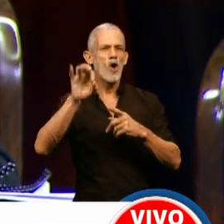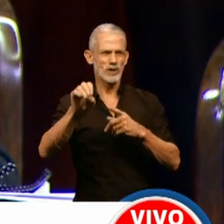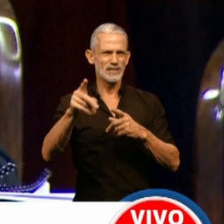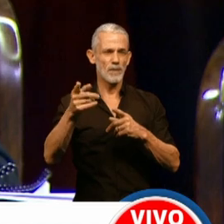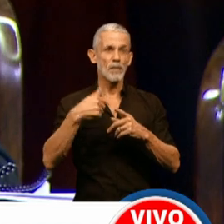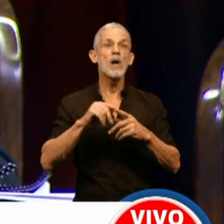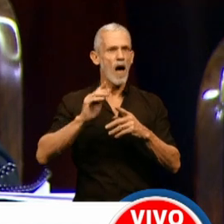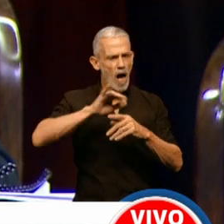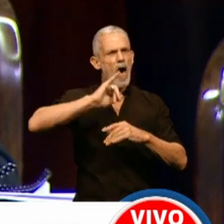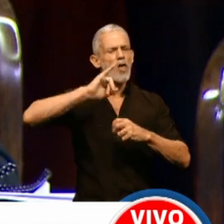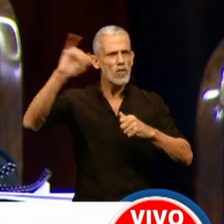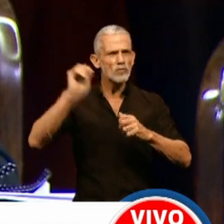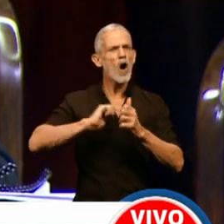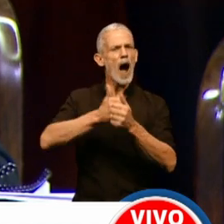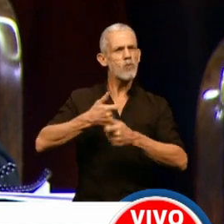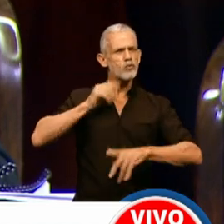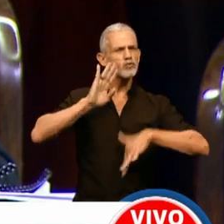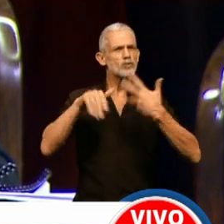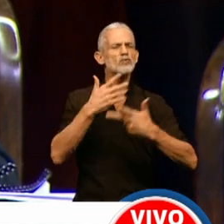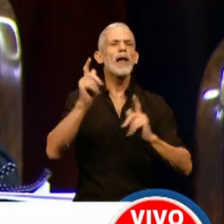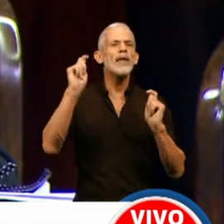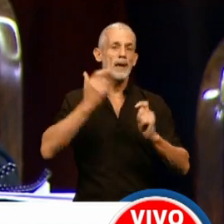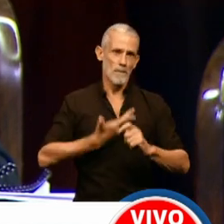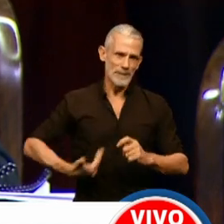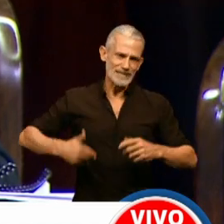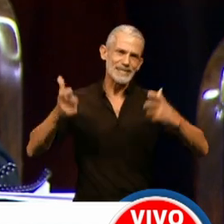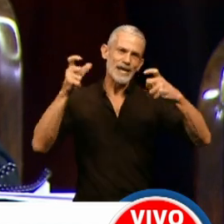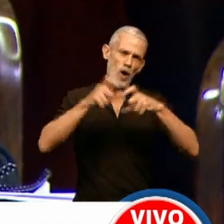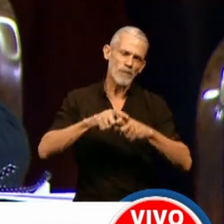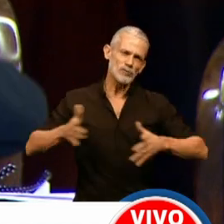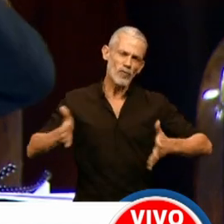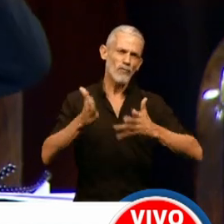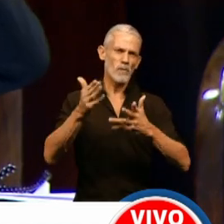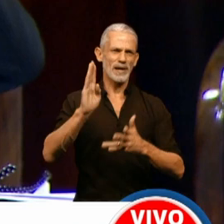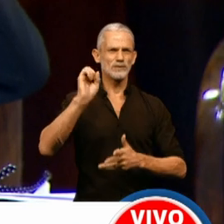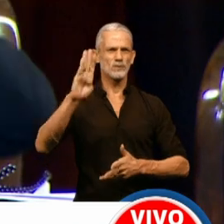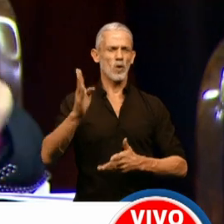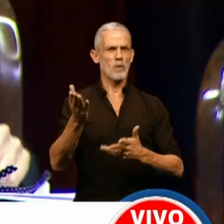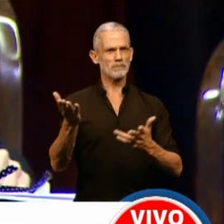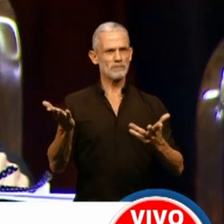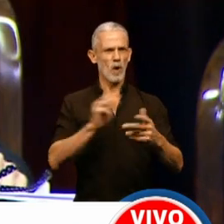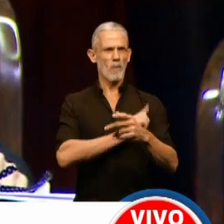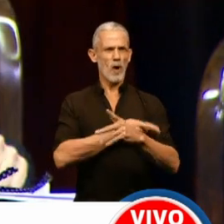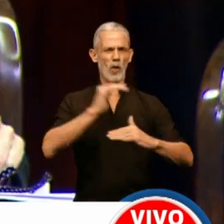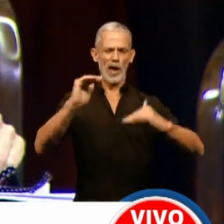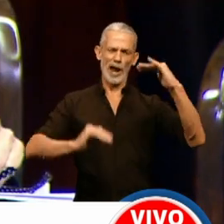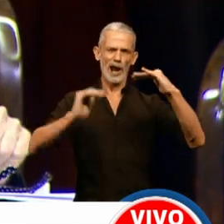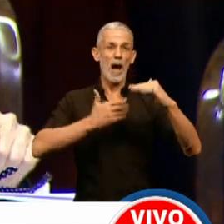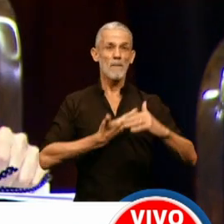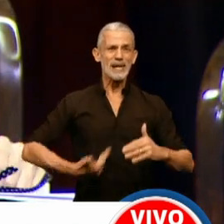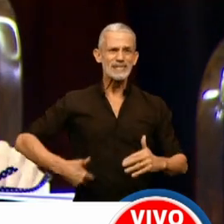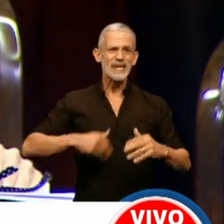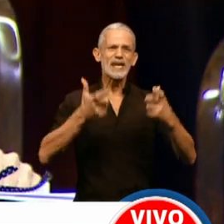abuso sexual del presidente de la comisión de fomento imagínense qué diferencia de poder el presidente